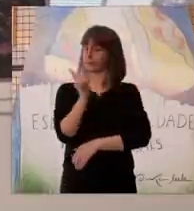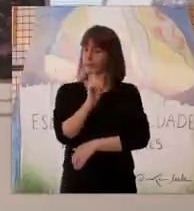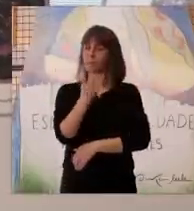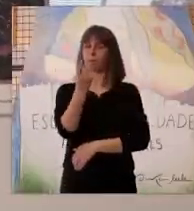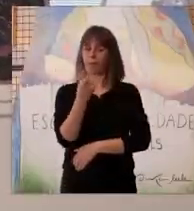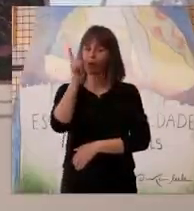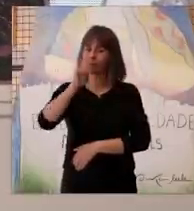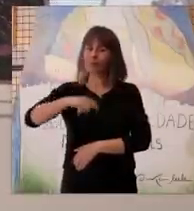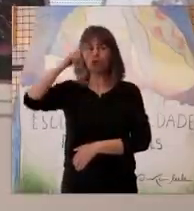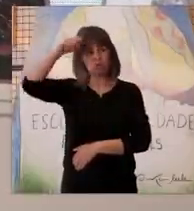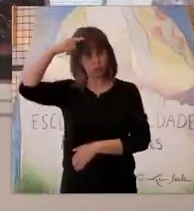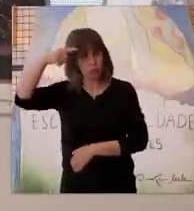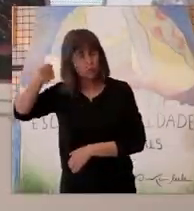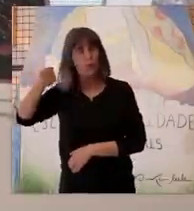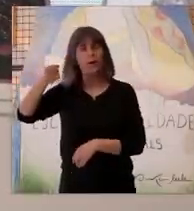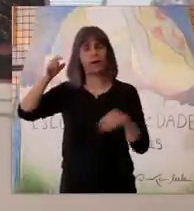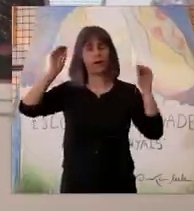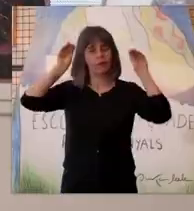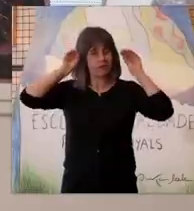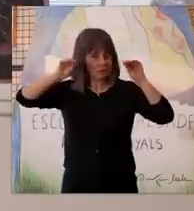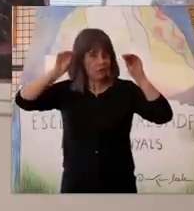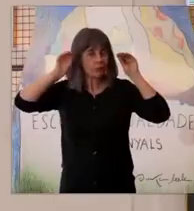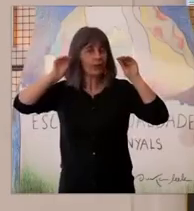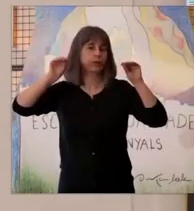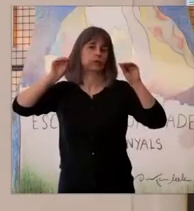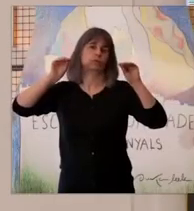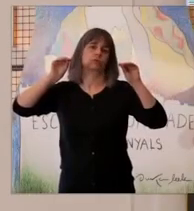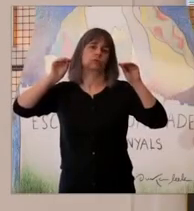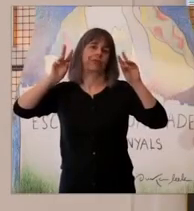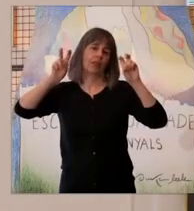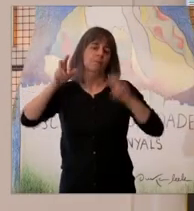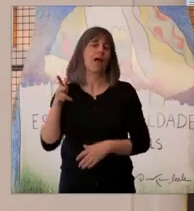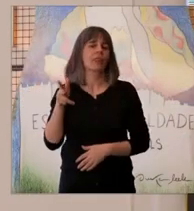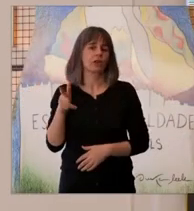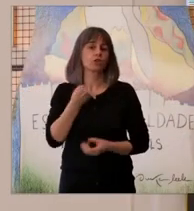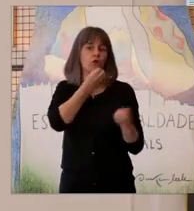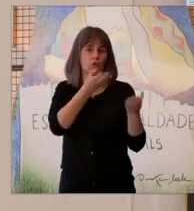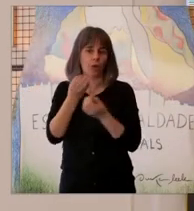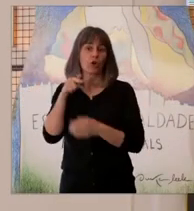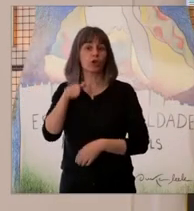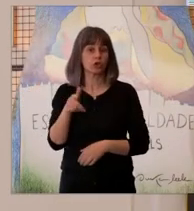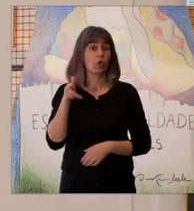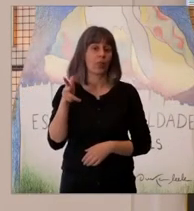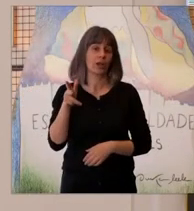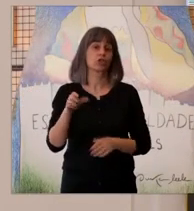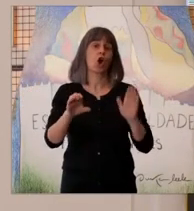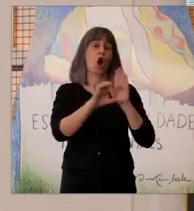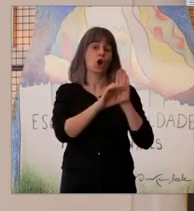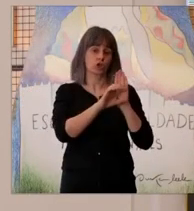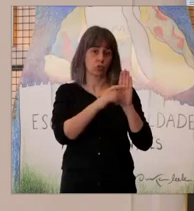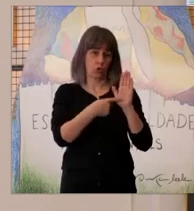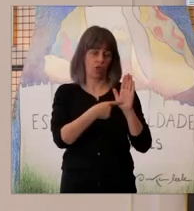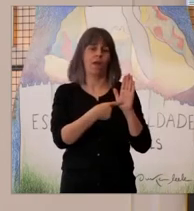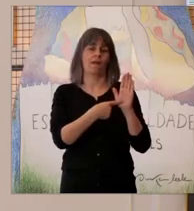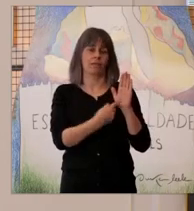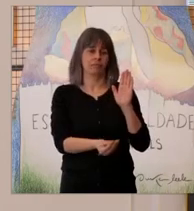y una formación del derecho a la información que es un derecho constitucional no existe